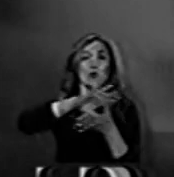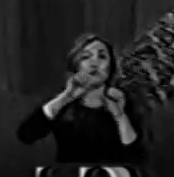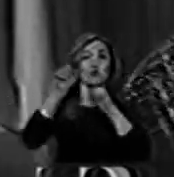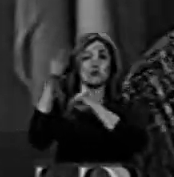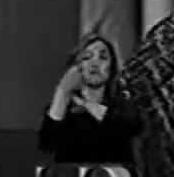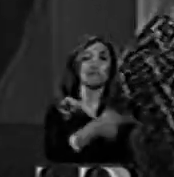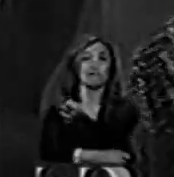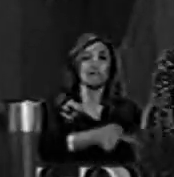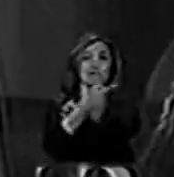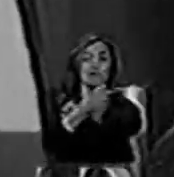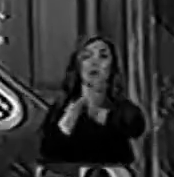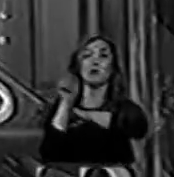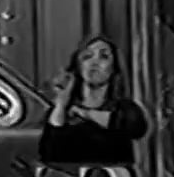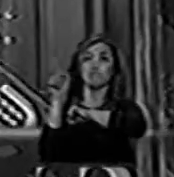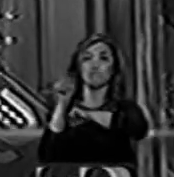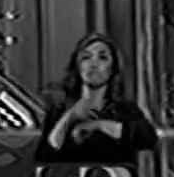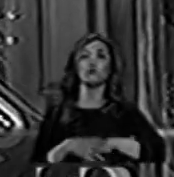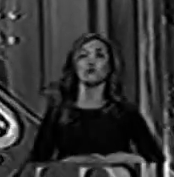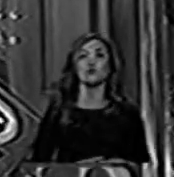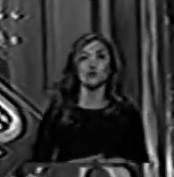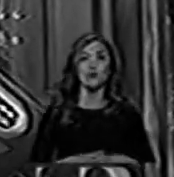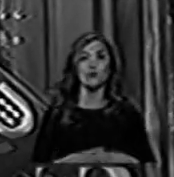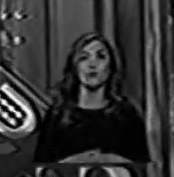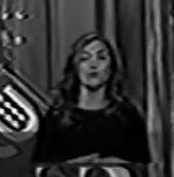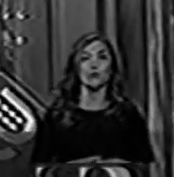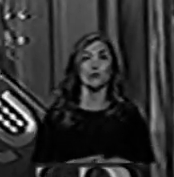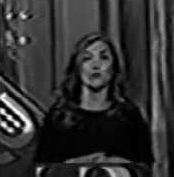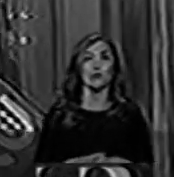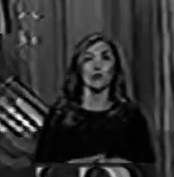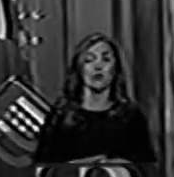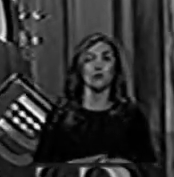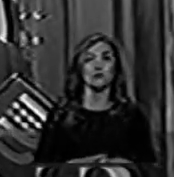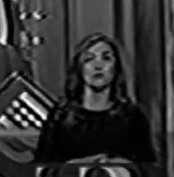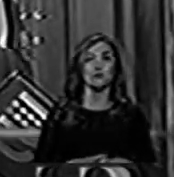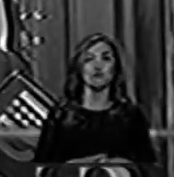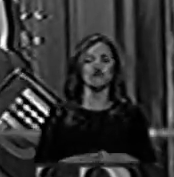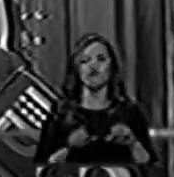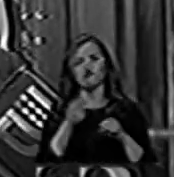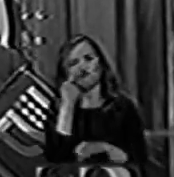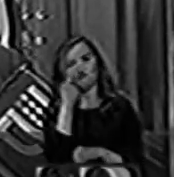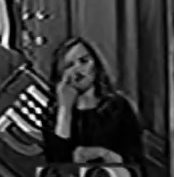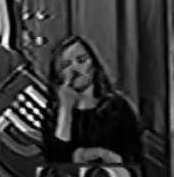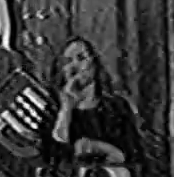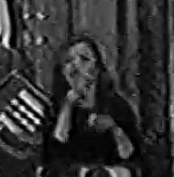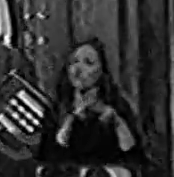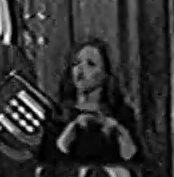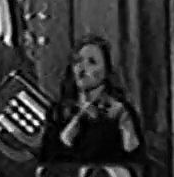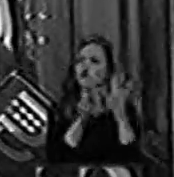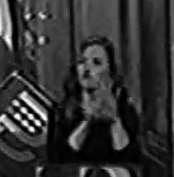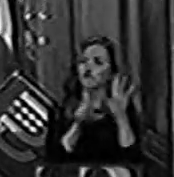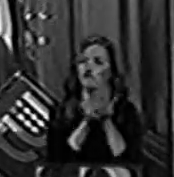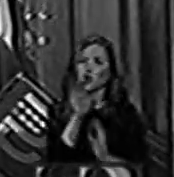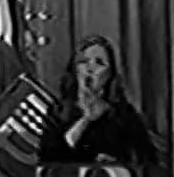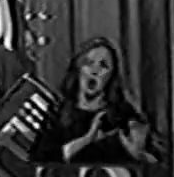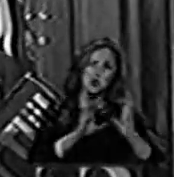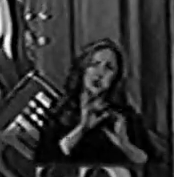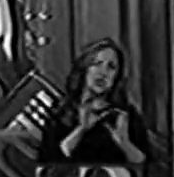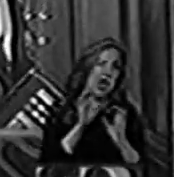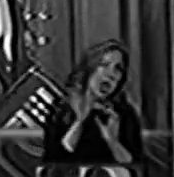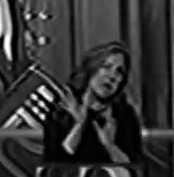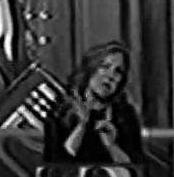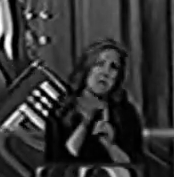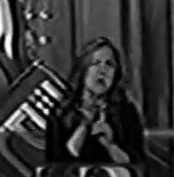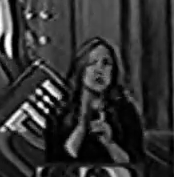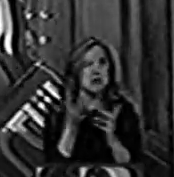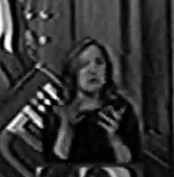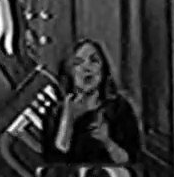la legisladora Sofía Espín. Si se lee de manera más amplia, podría evidentemente encuadrar esa conducta, especialmente